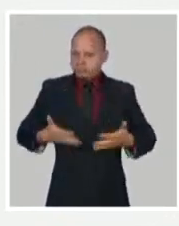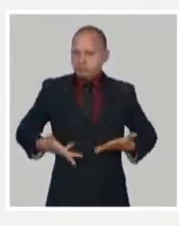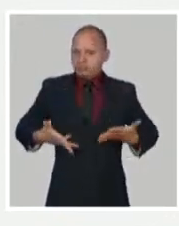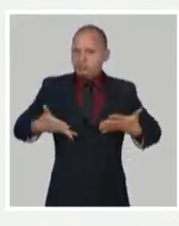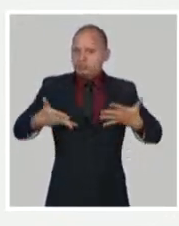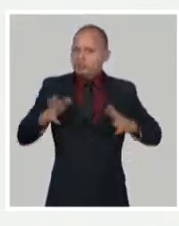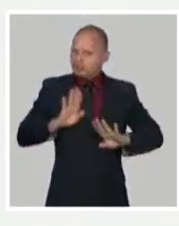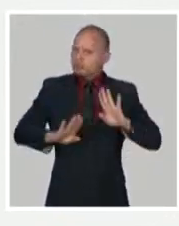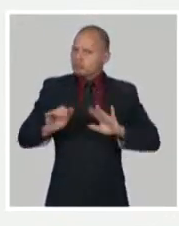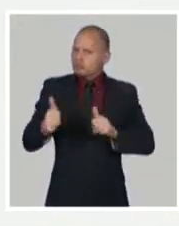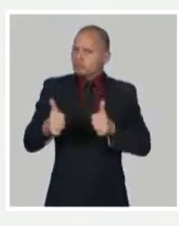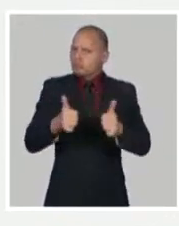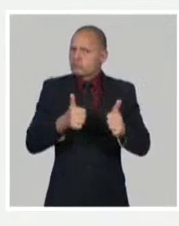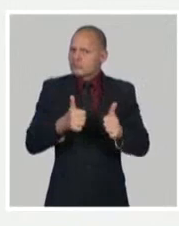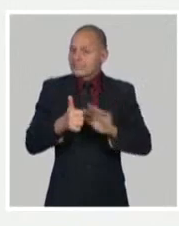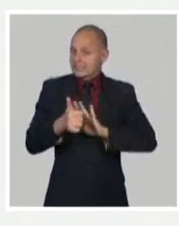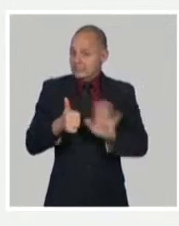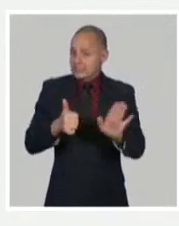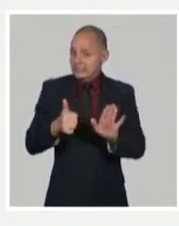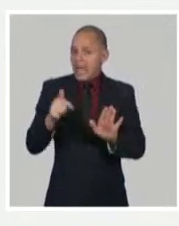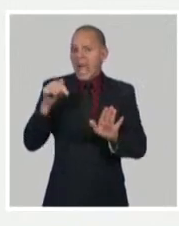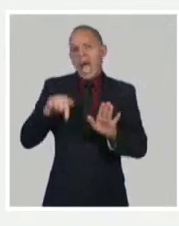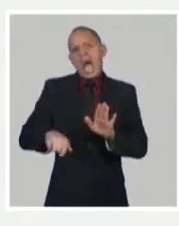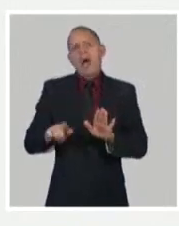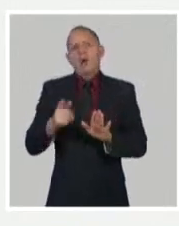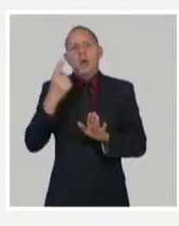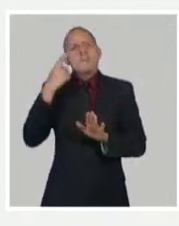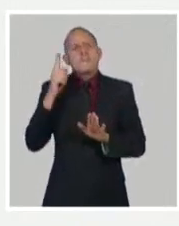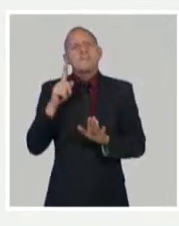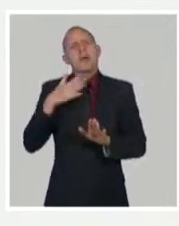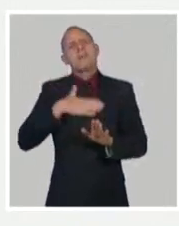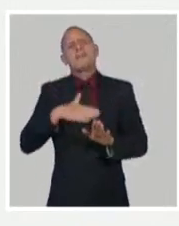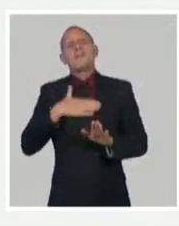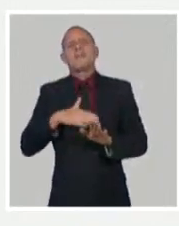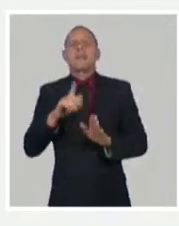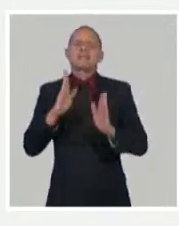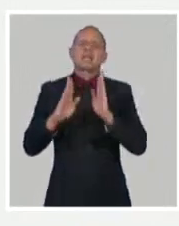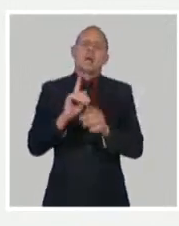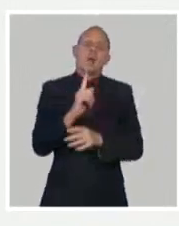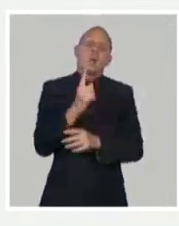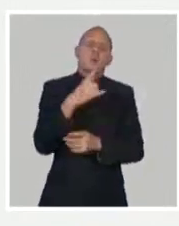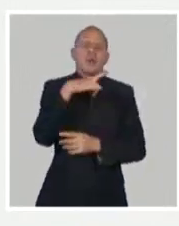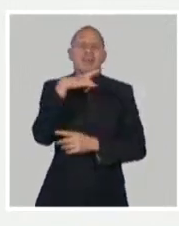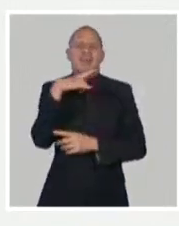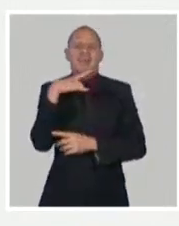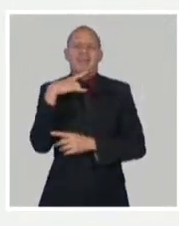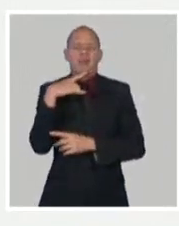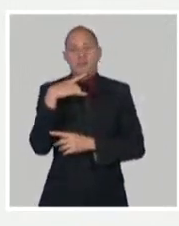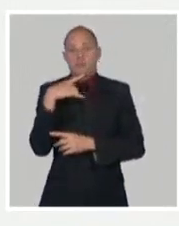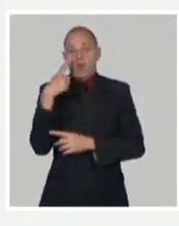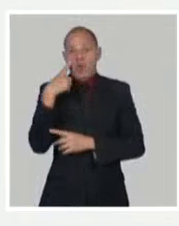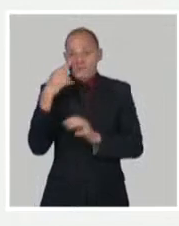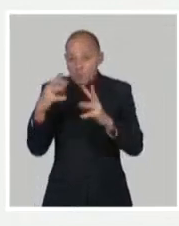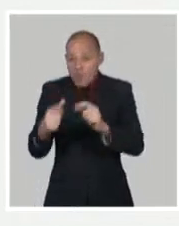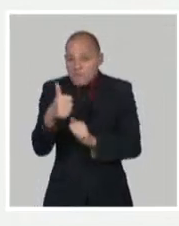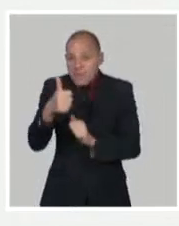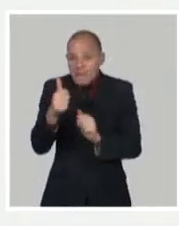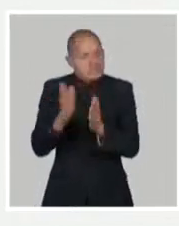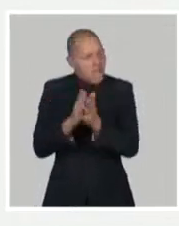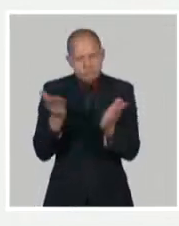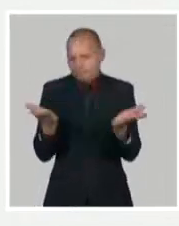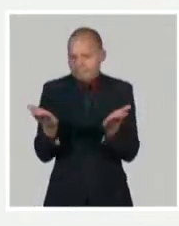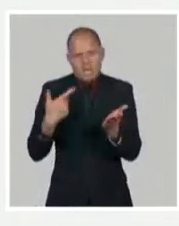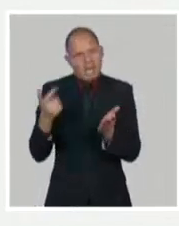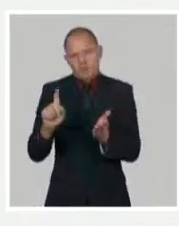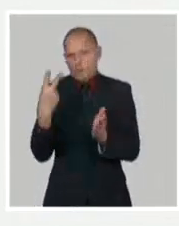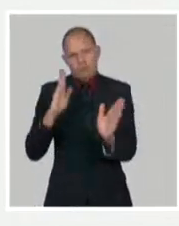de iniciar la fase 2 sin esperar a que terminara la fase 1 completamente. Y por lo tanto, bueno, pasamos a la fase 2. También